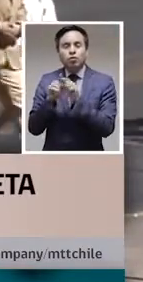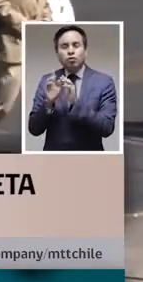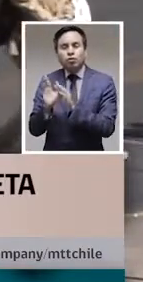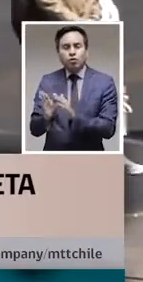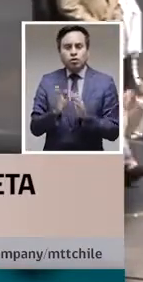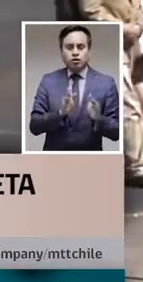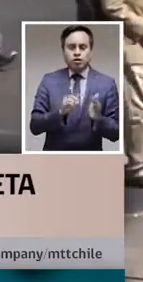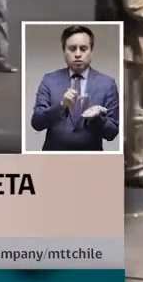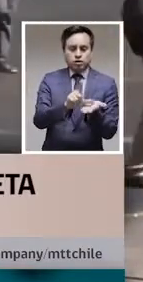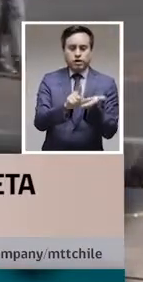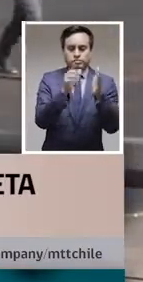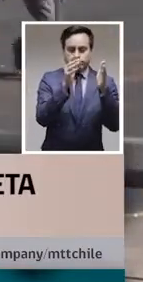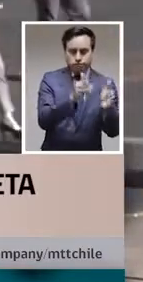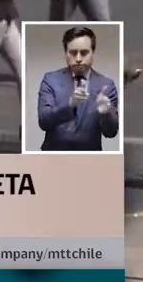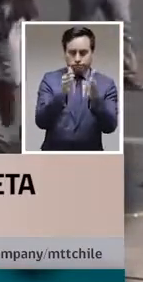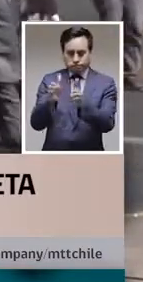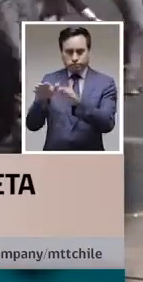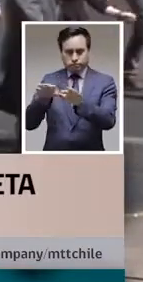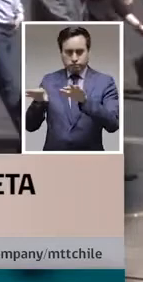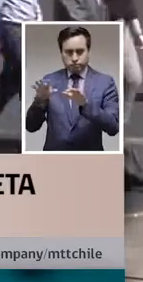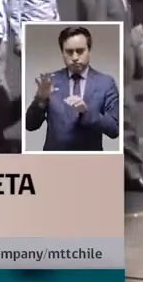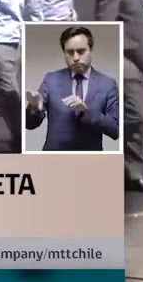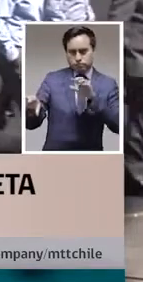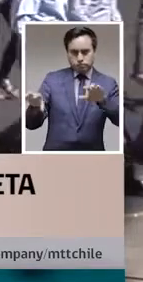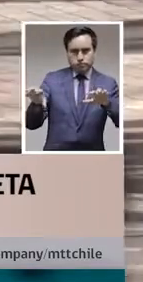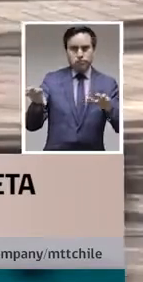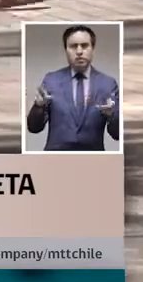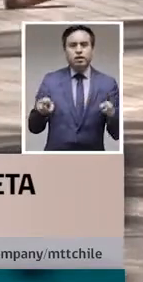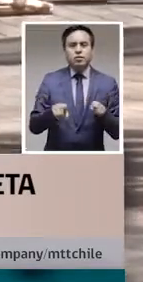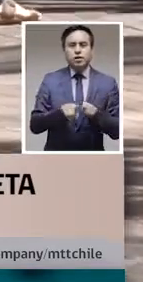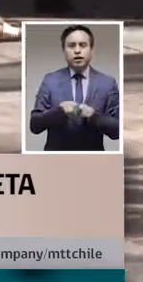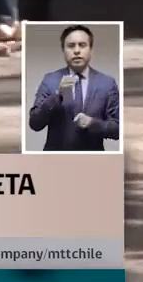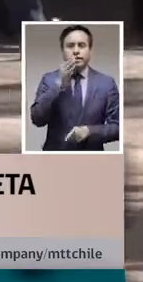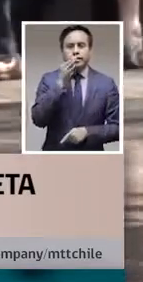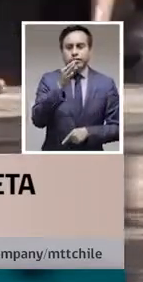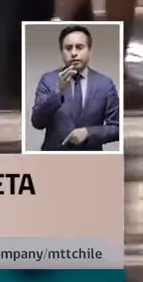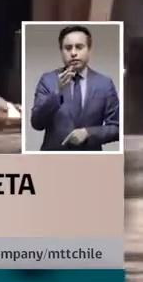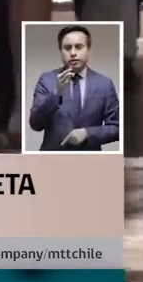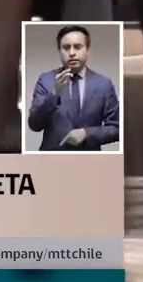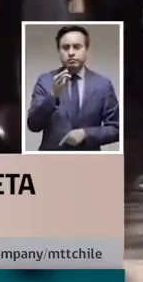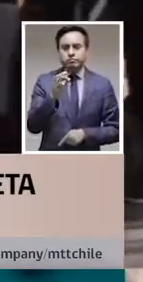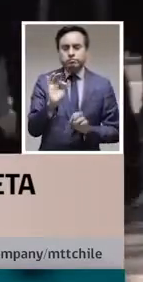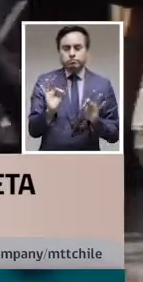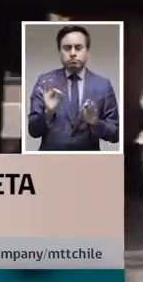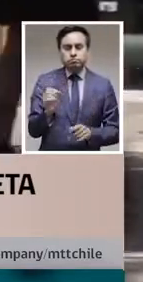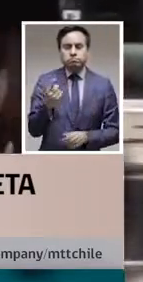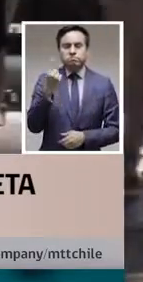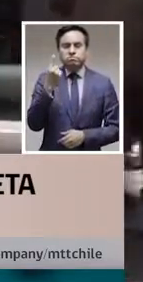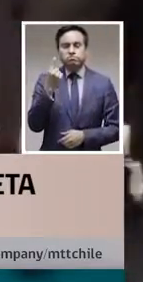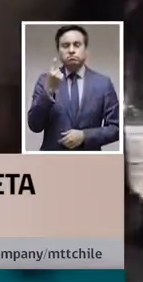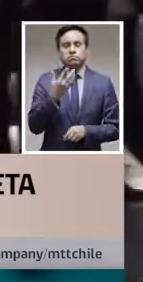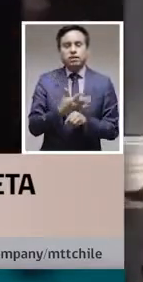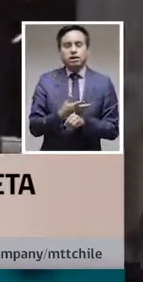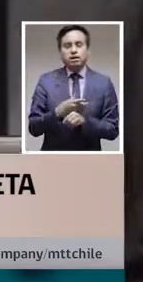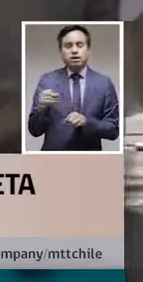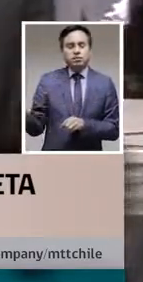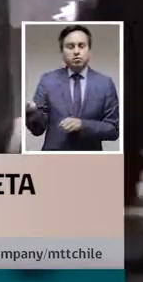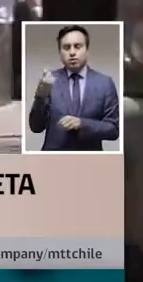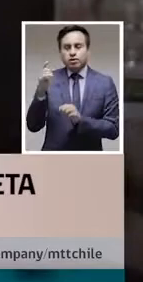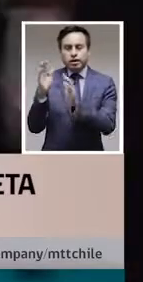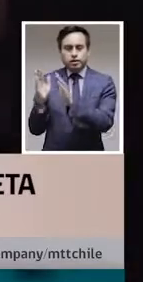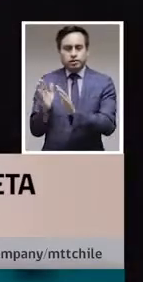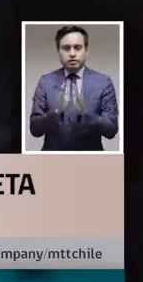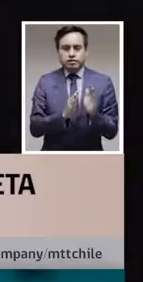el uso del espacio vial y decir que hay una prioridad, una secuencia de